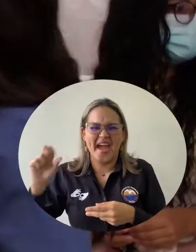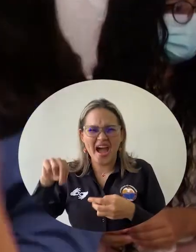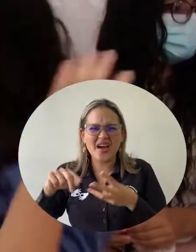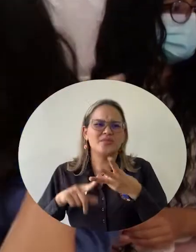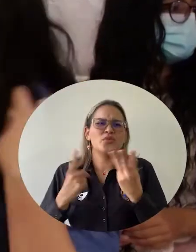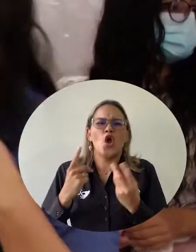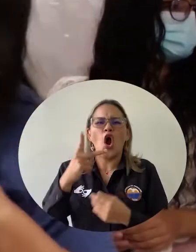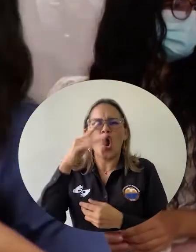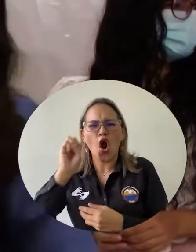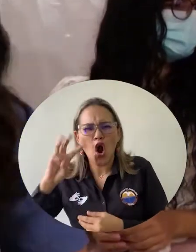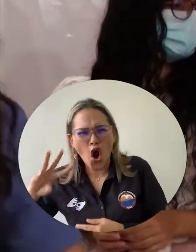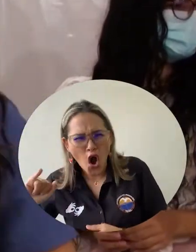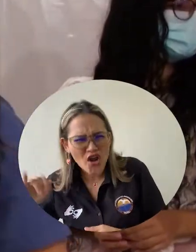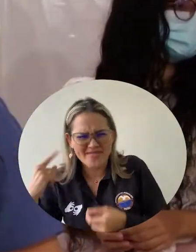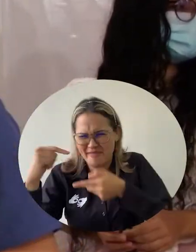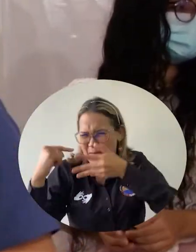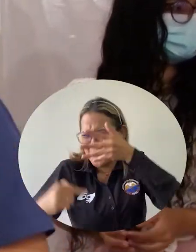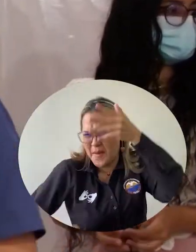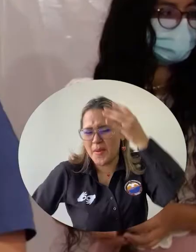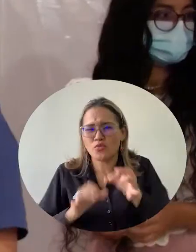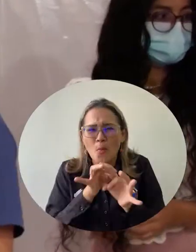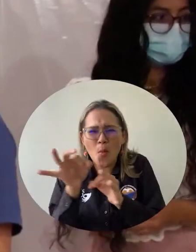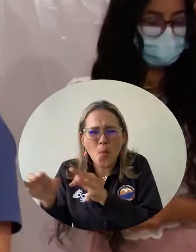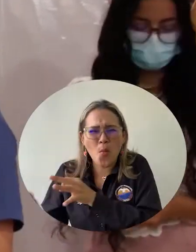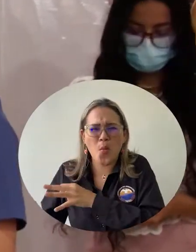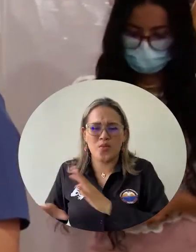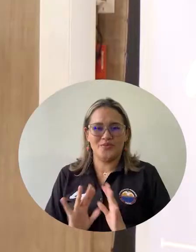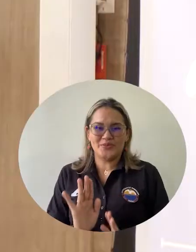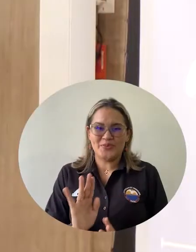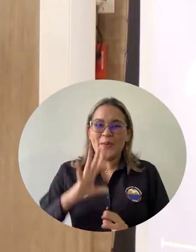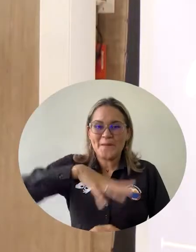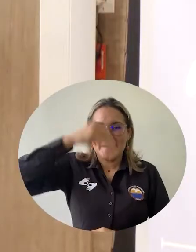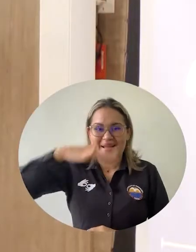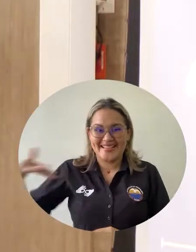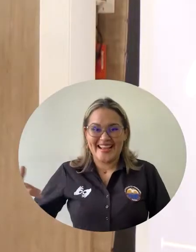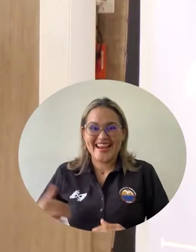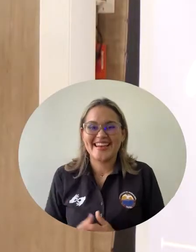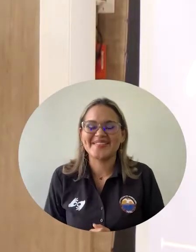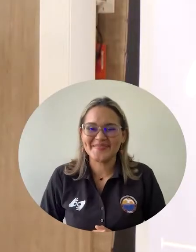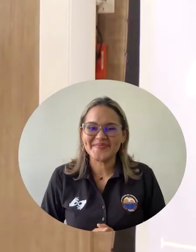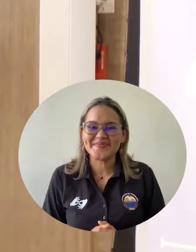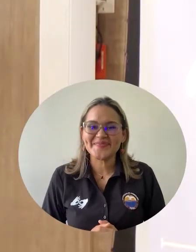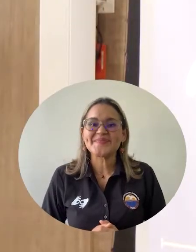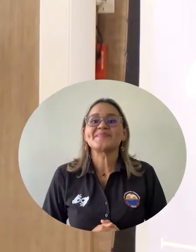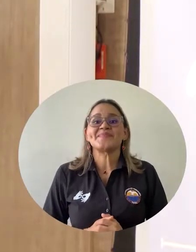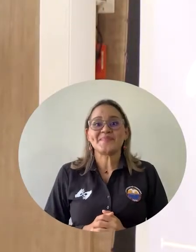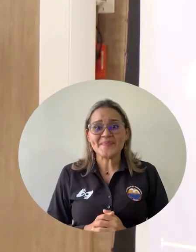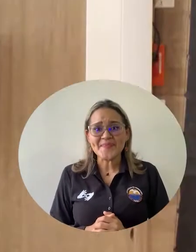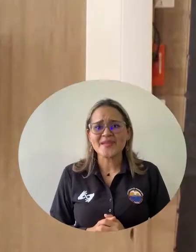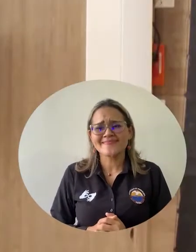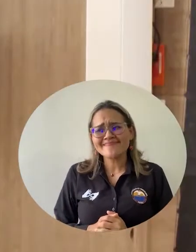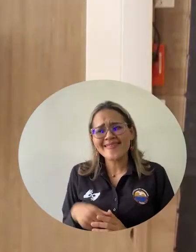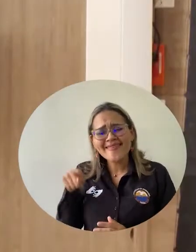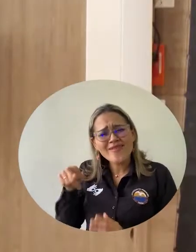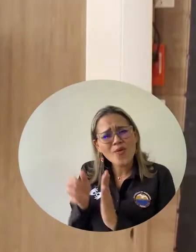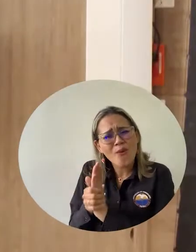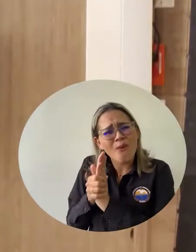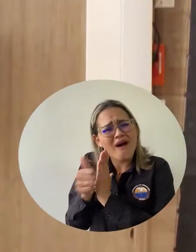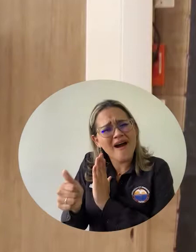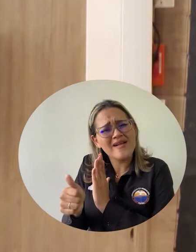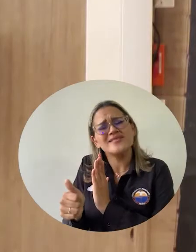Concordia y la comunidad indígena Coghi de la Sierra Nevada de Santa Marta. Apoyar a estos talentos que